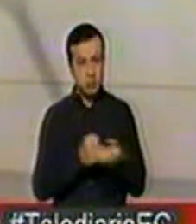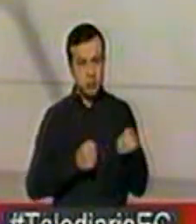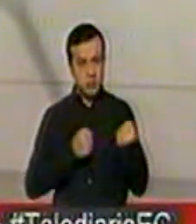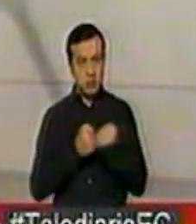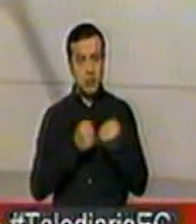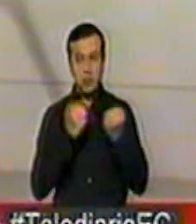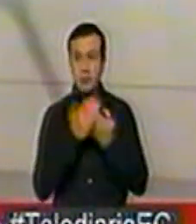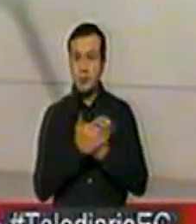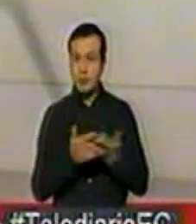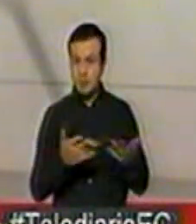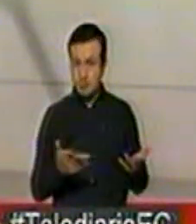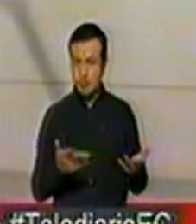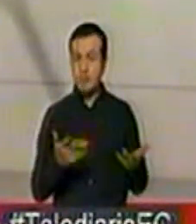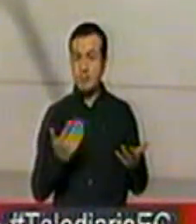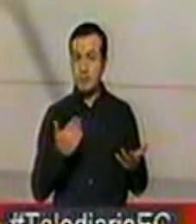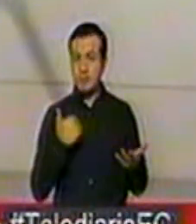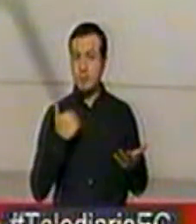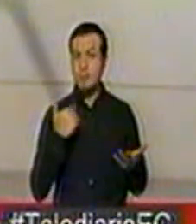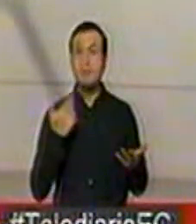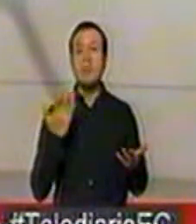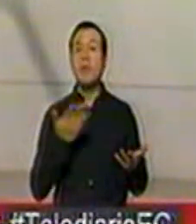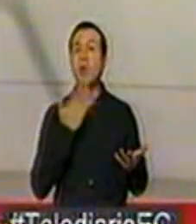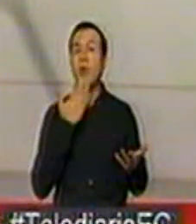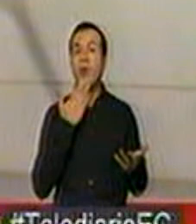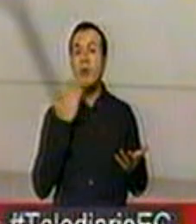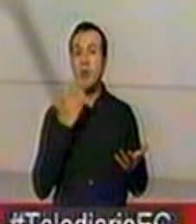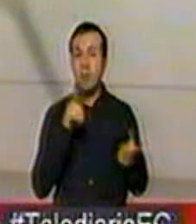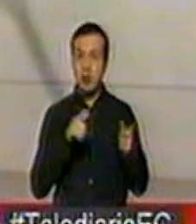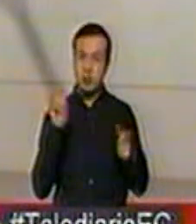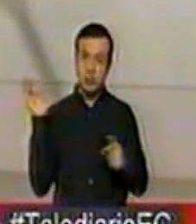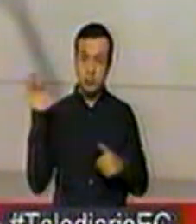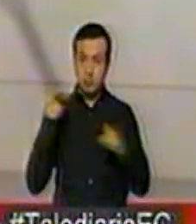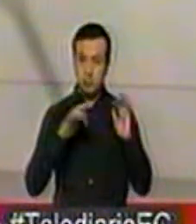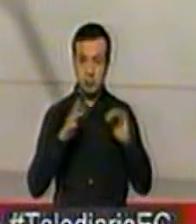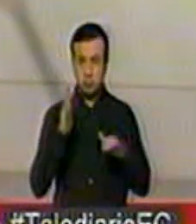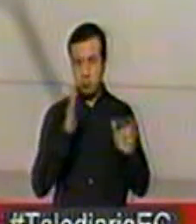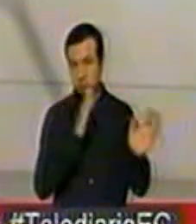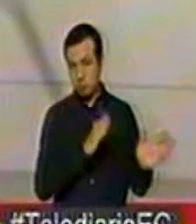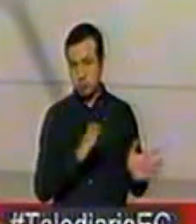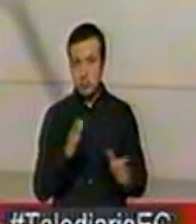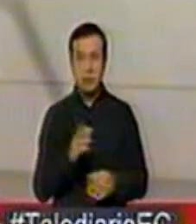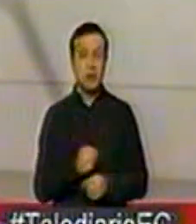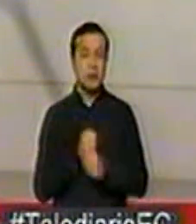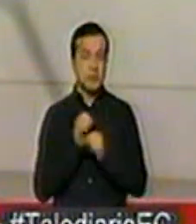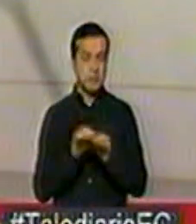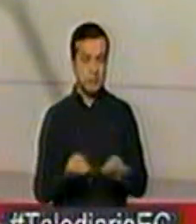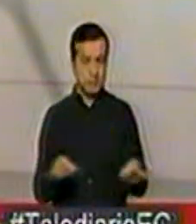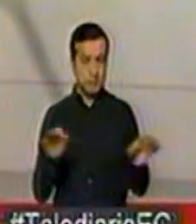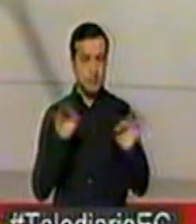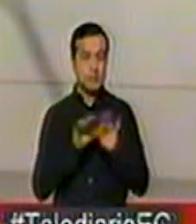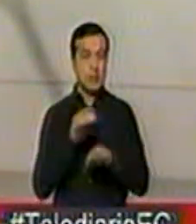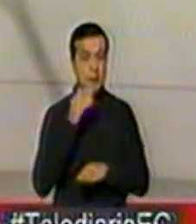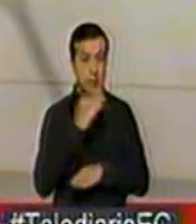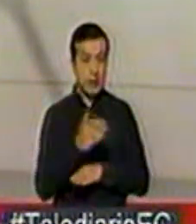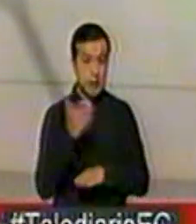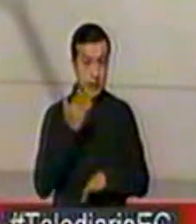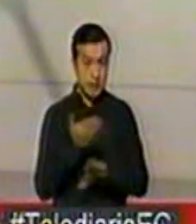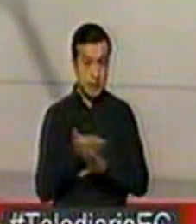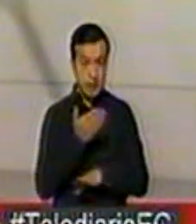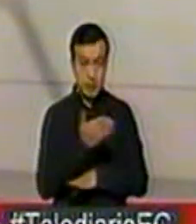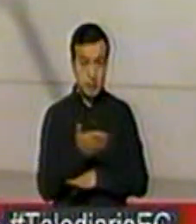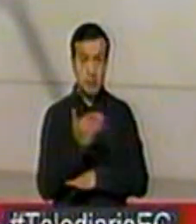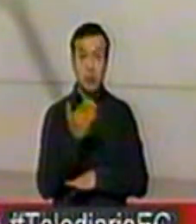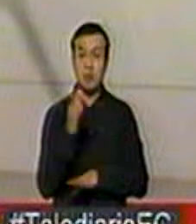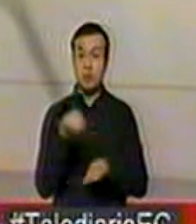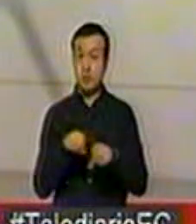poder tener una migración ordenada, regular y segura. Eso es algo que tanto